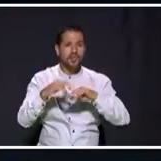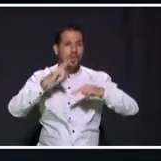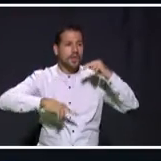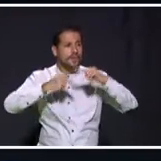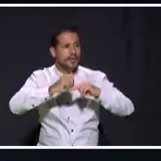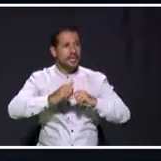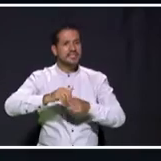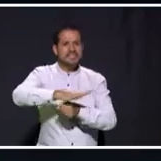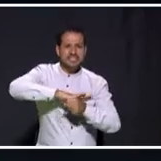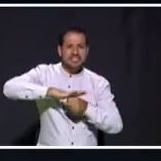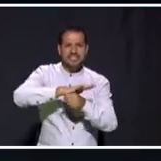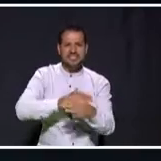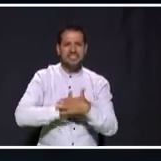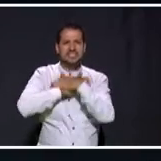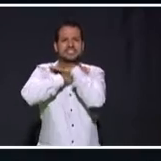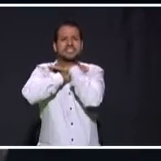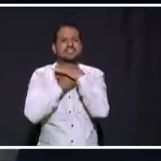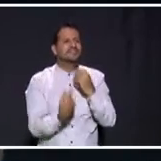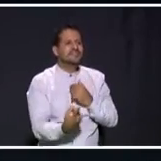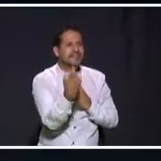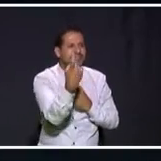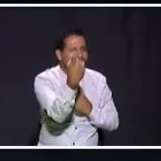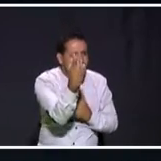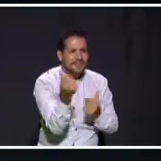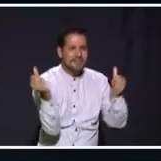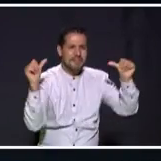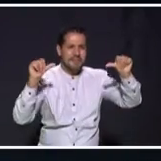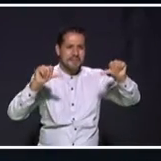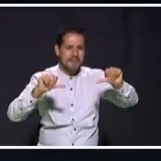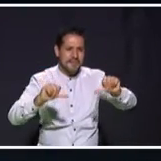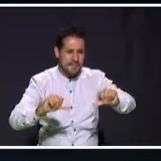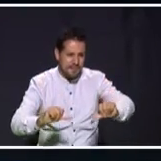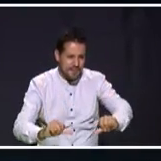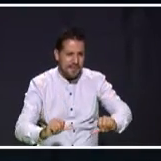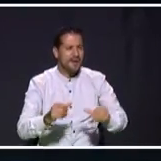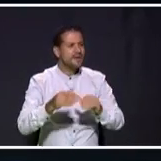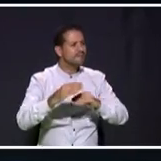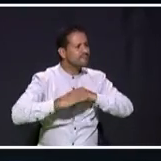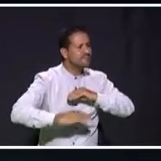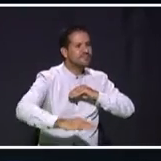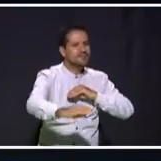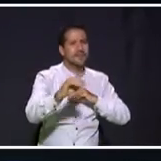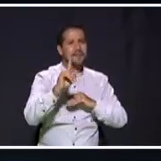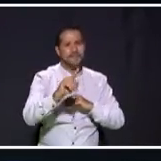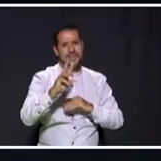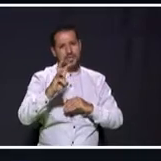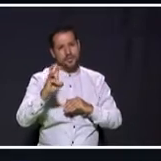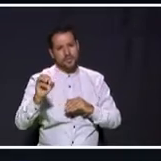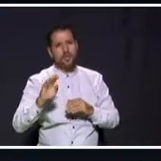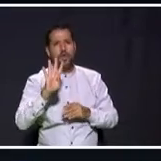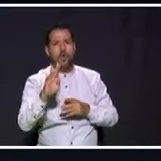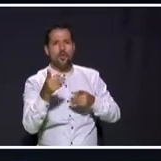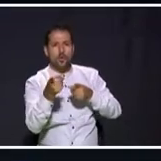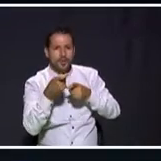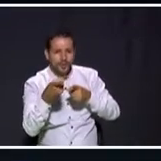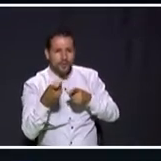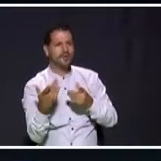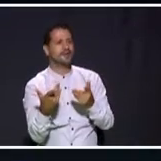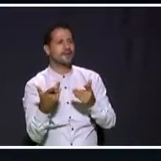o en problemas tenemos una red vial de 18.000 kilómetros 1.800 de 4g vías primarias